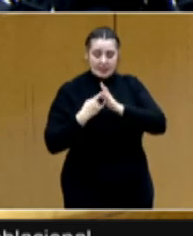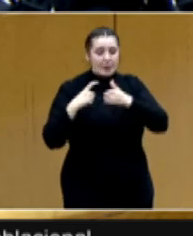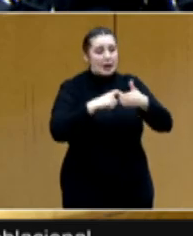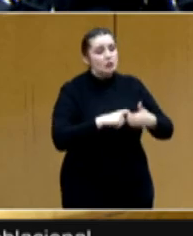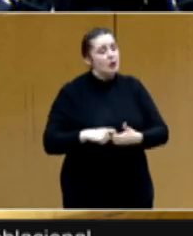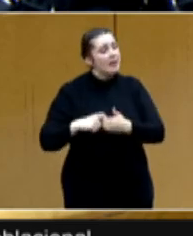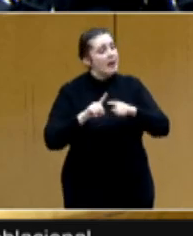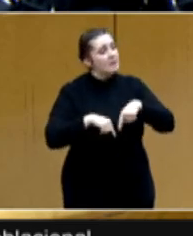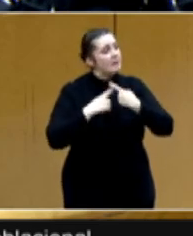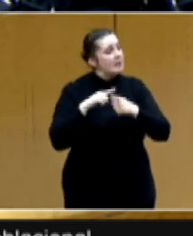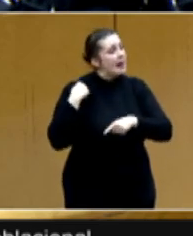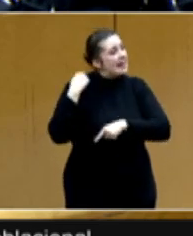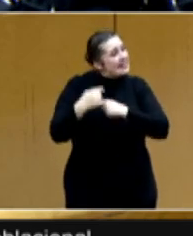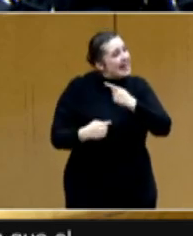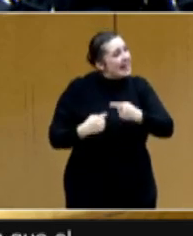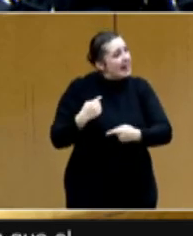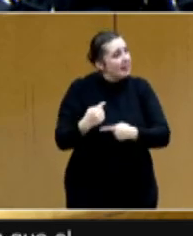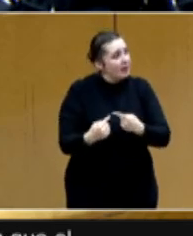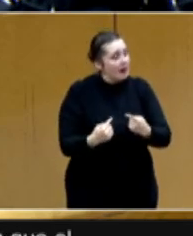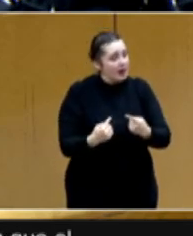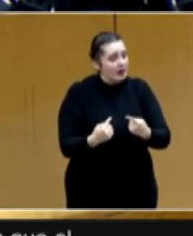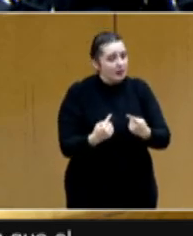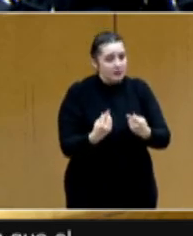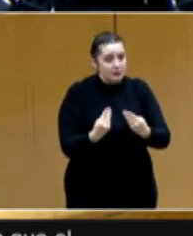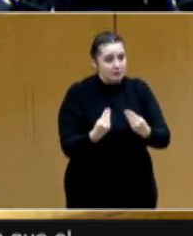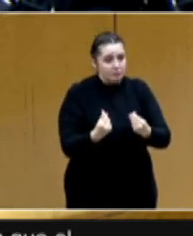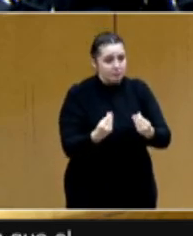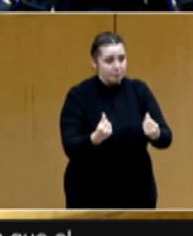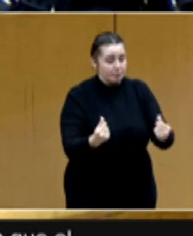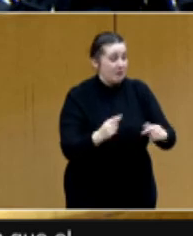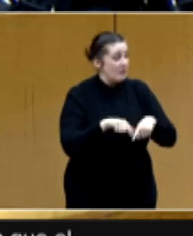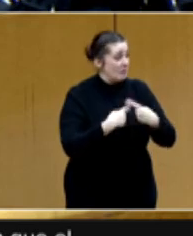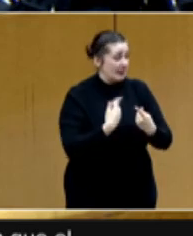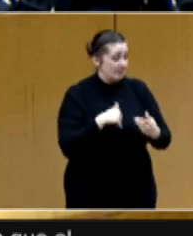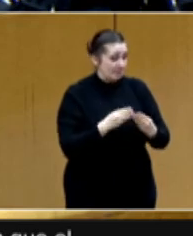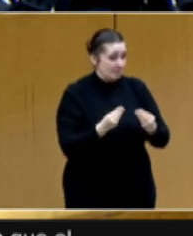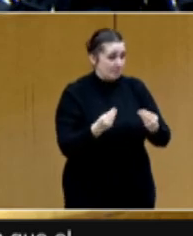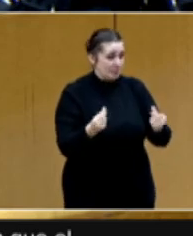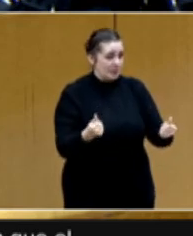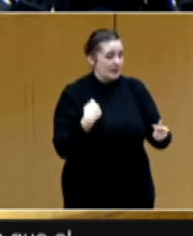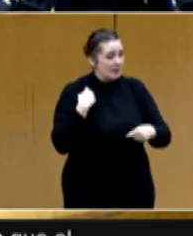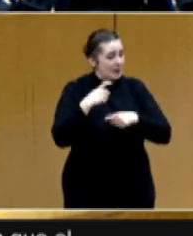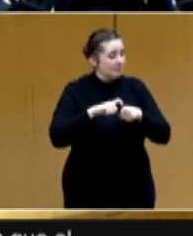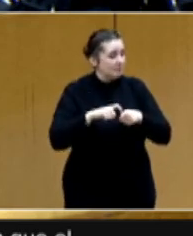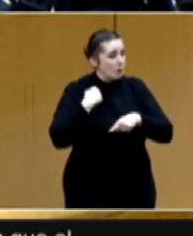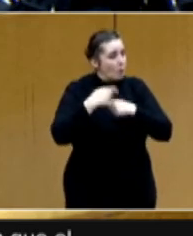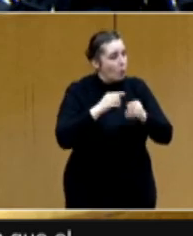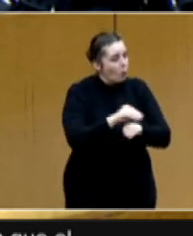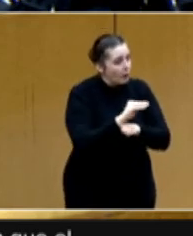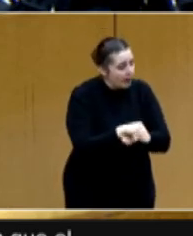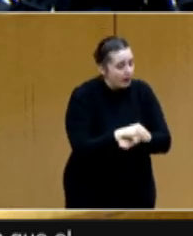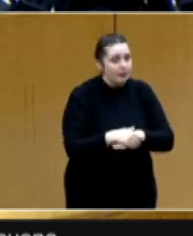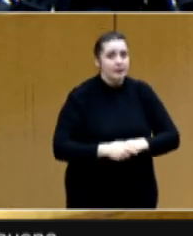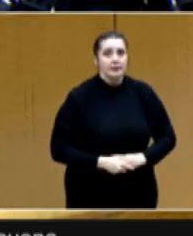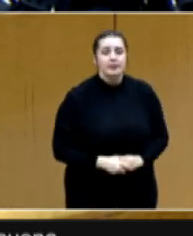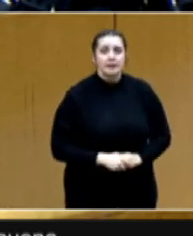intergeneracional ha desaparecido en buena parte de las familias quiero recordar en